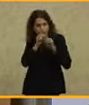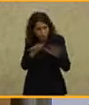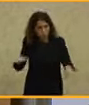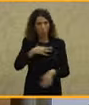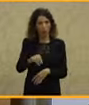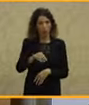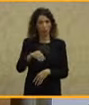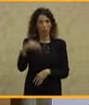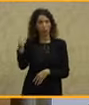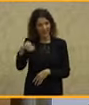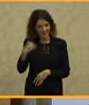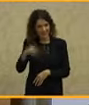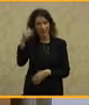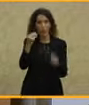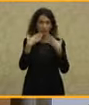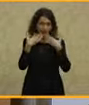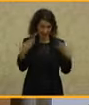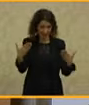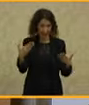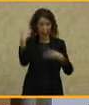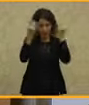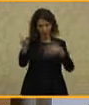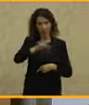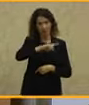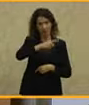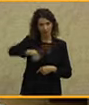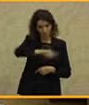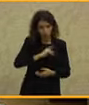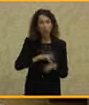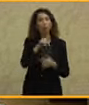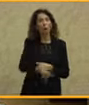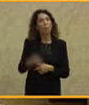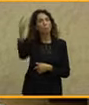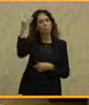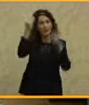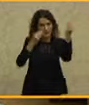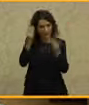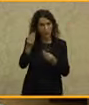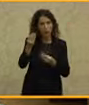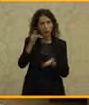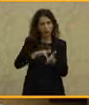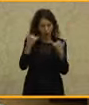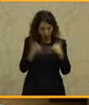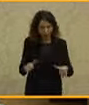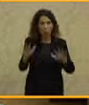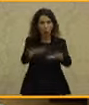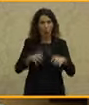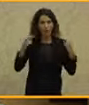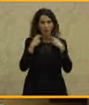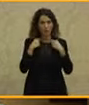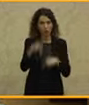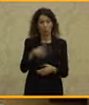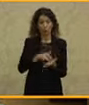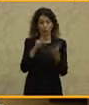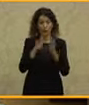eso, presidente, muchísimas gracias por pensar en nosotros, por pensar en hacer un acto aquí en el Congreso. Además,